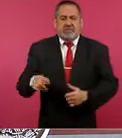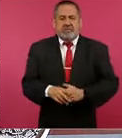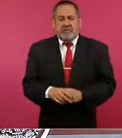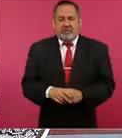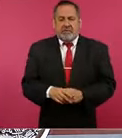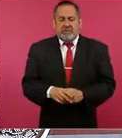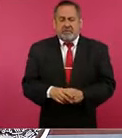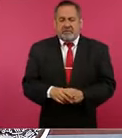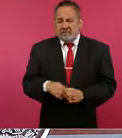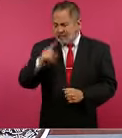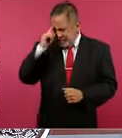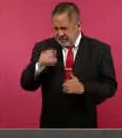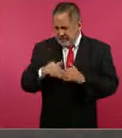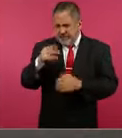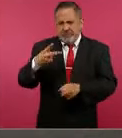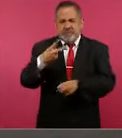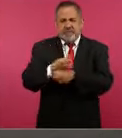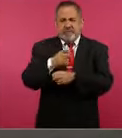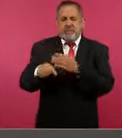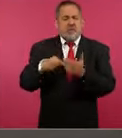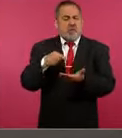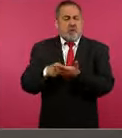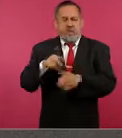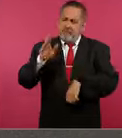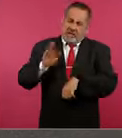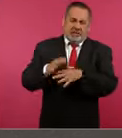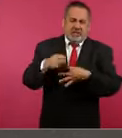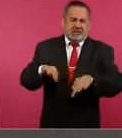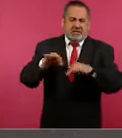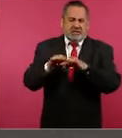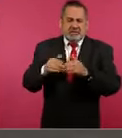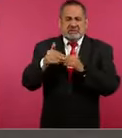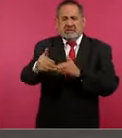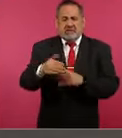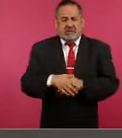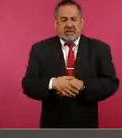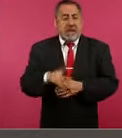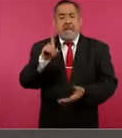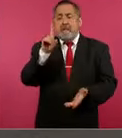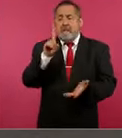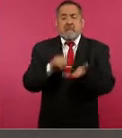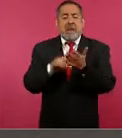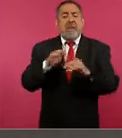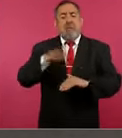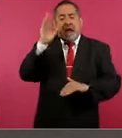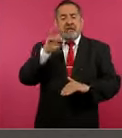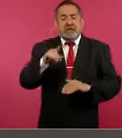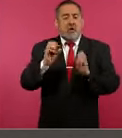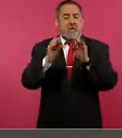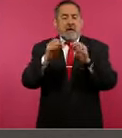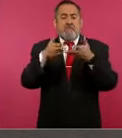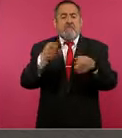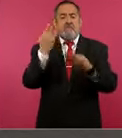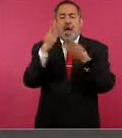Creo que le llevamos al segundo lugar una ventaja de 1.000 sucursales.